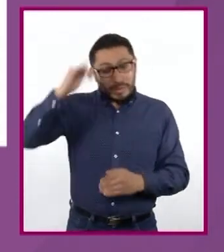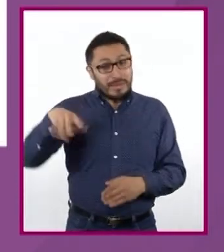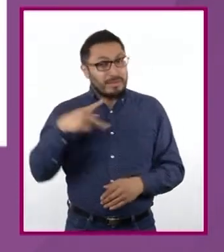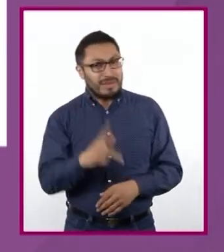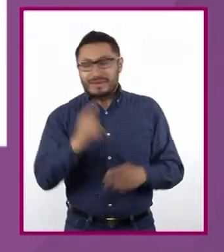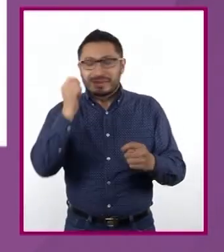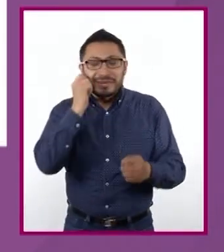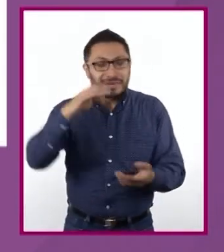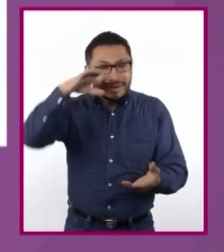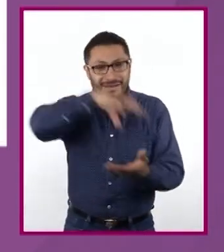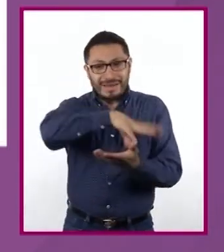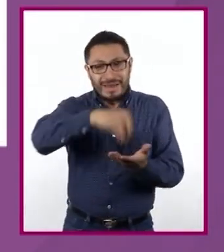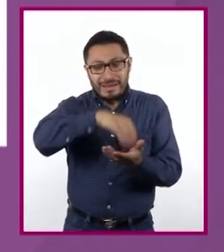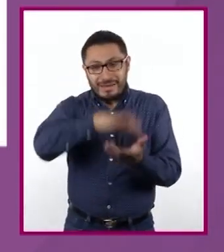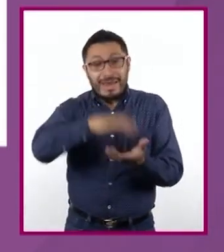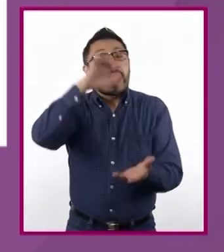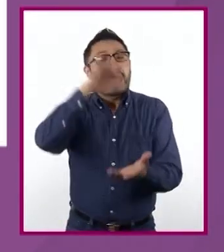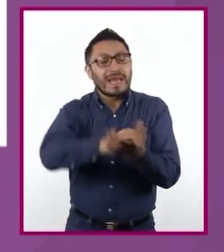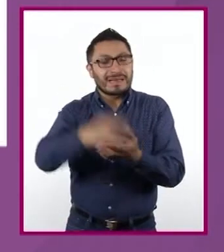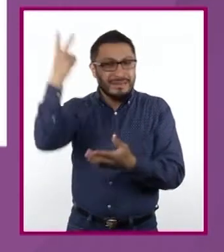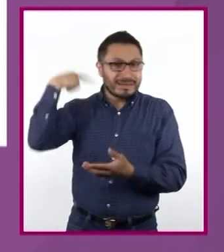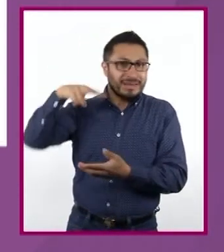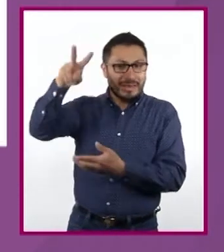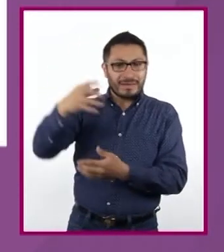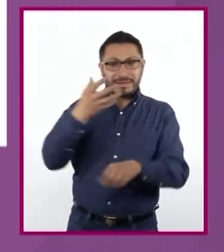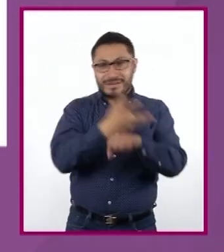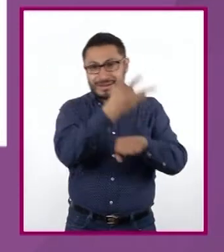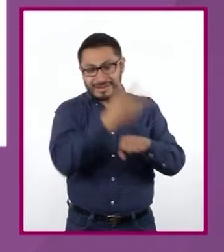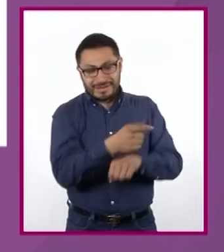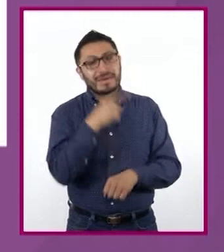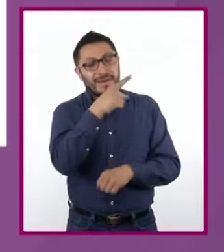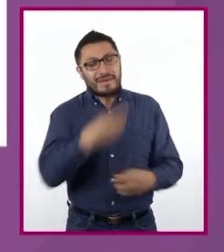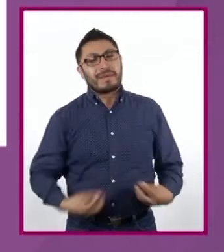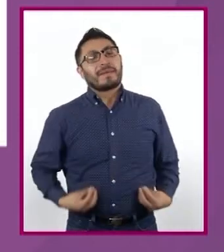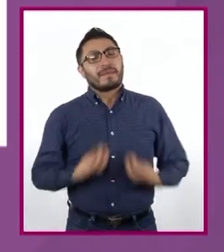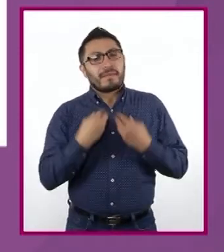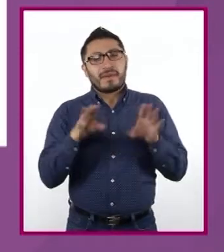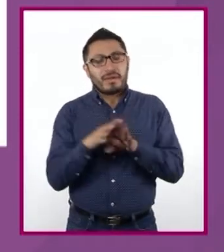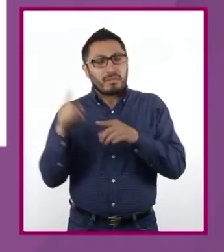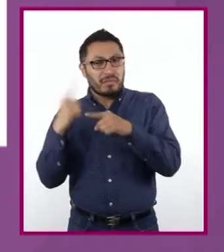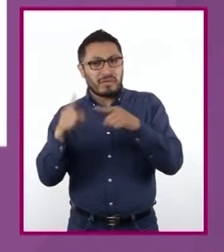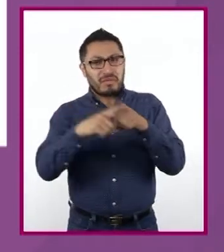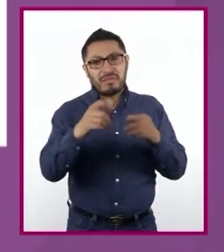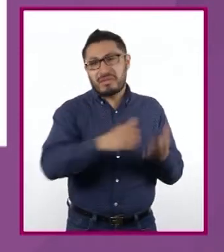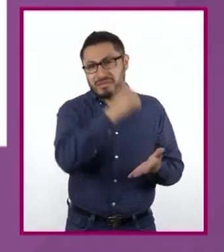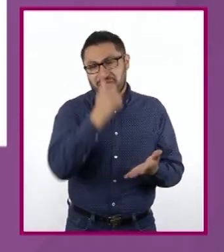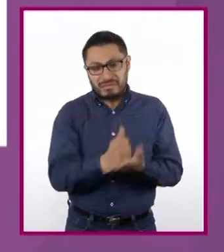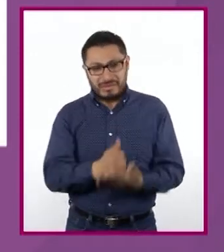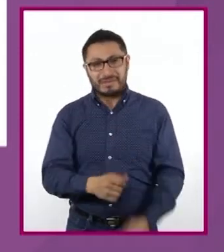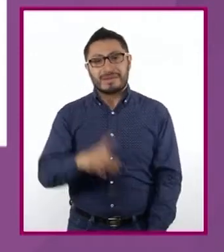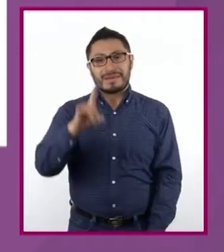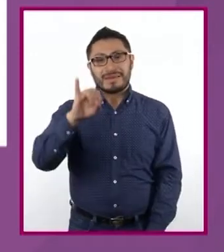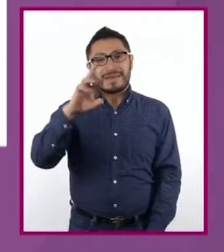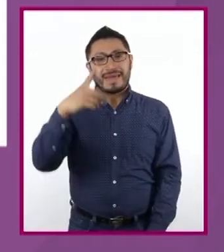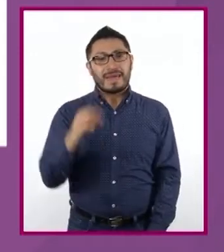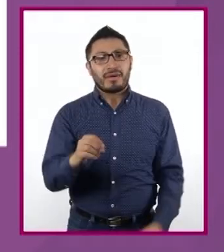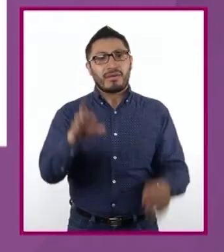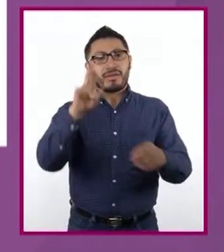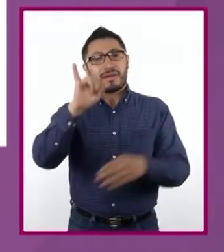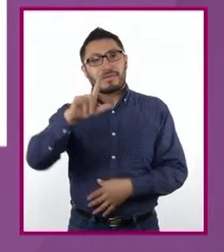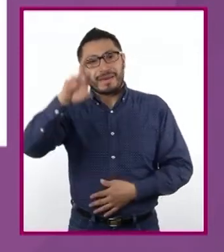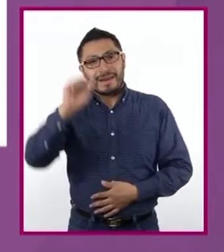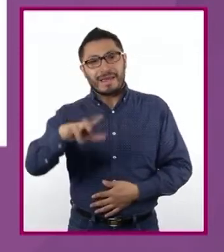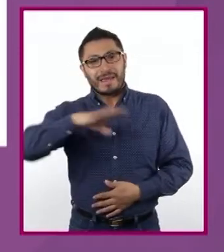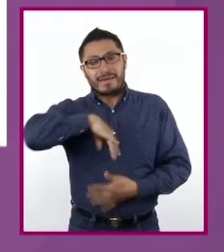casaron y viajaron a los Estados Unidos. Ahí vivieron en varias ciudades. Diego Rivera tenía contratos